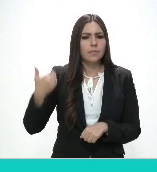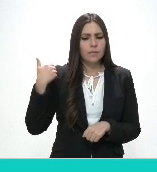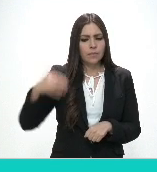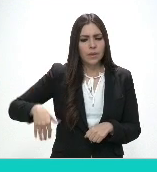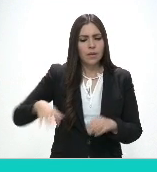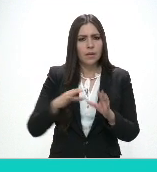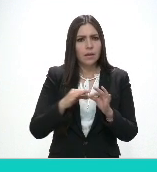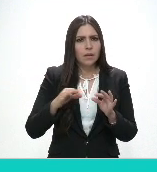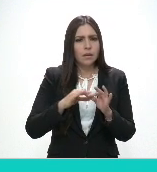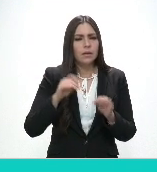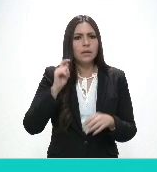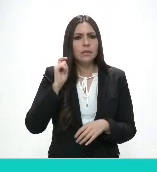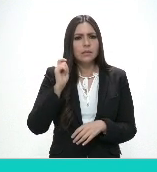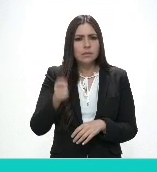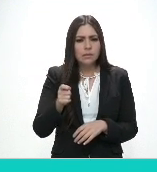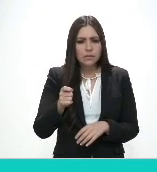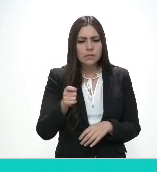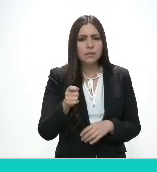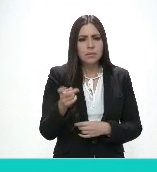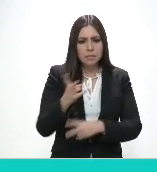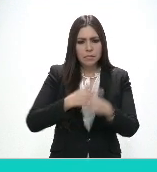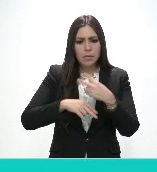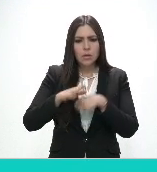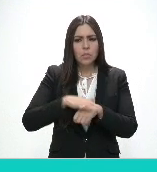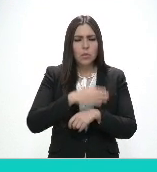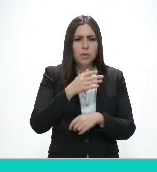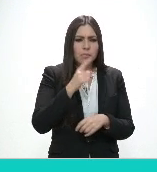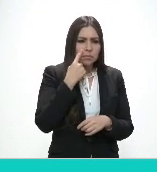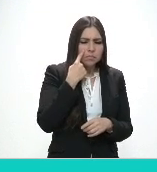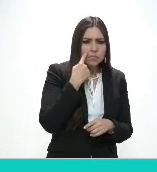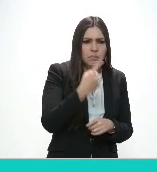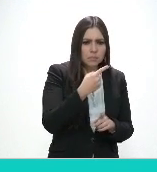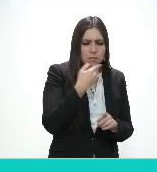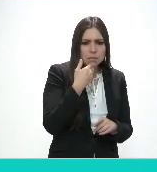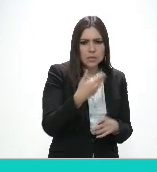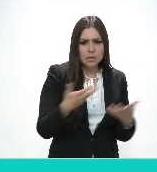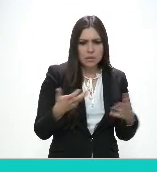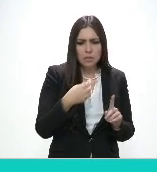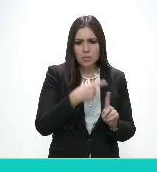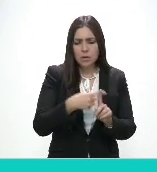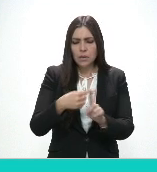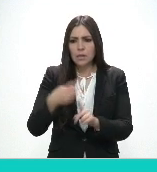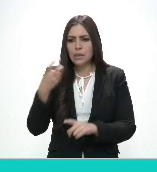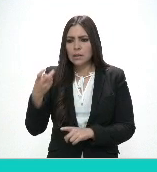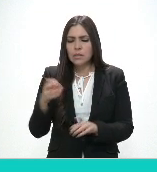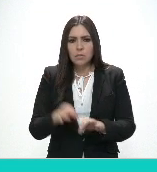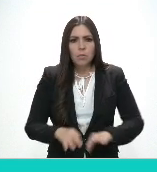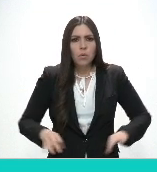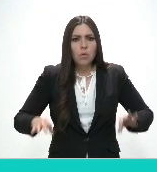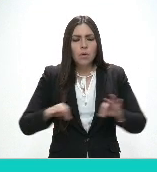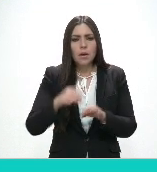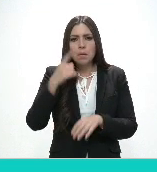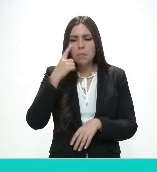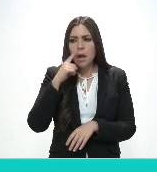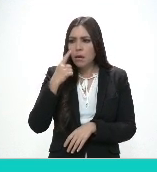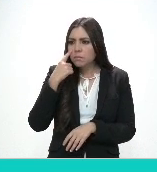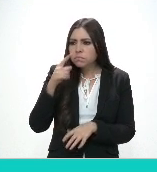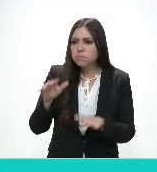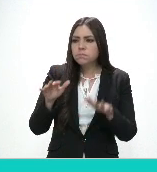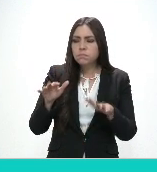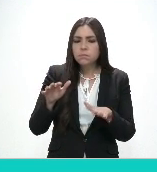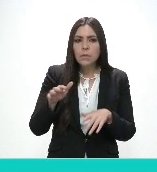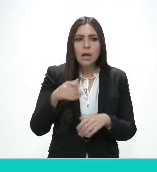acciones afirmativas se han definido precisamente como una medida compensatoria para situaciones en desventaja